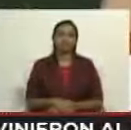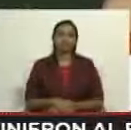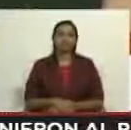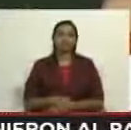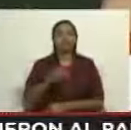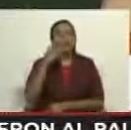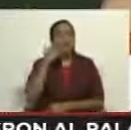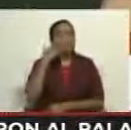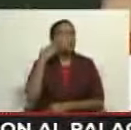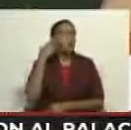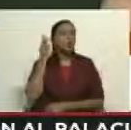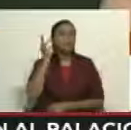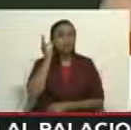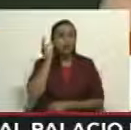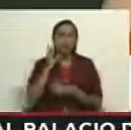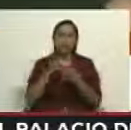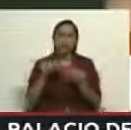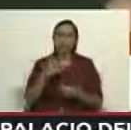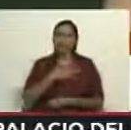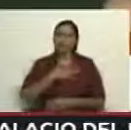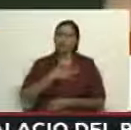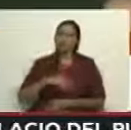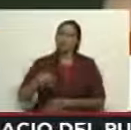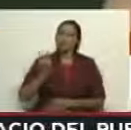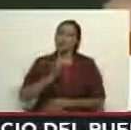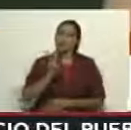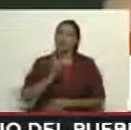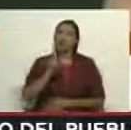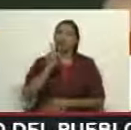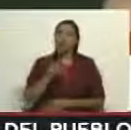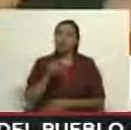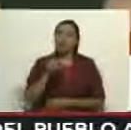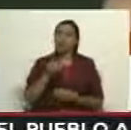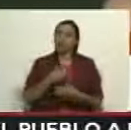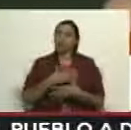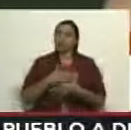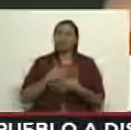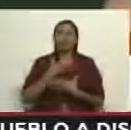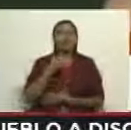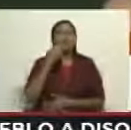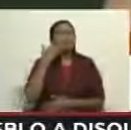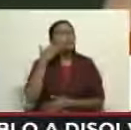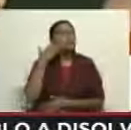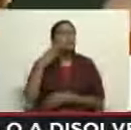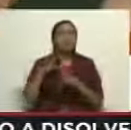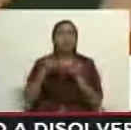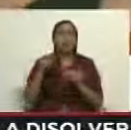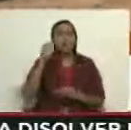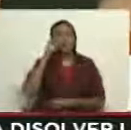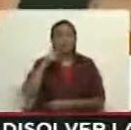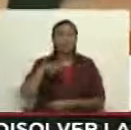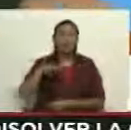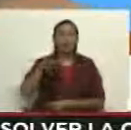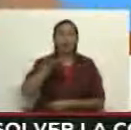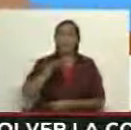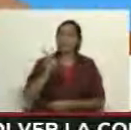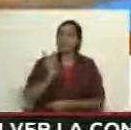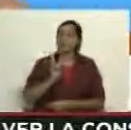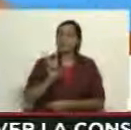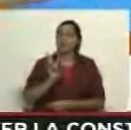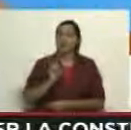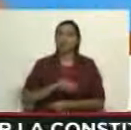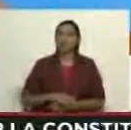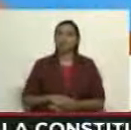mujeres venezolanas, pero estoy segura que hace sentir orgullosa y orgulloso a todo un pueblo venezolano combativo, como lo